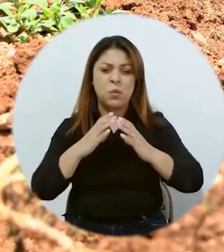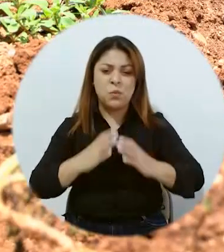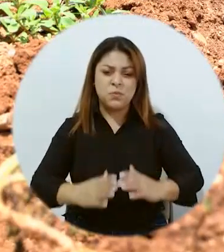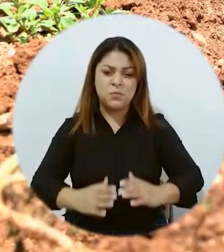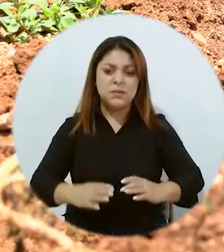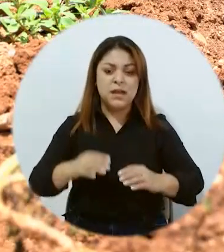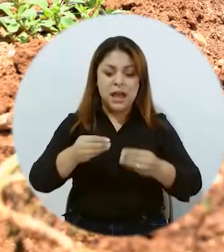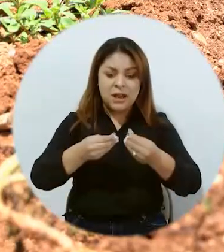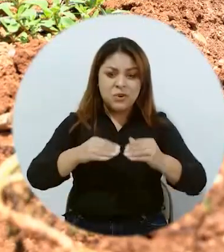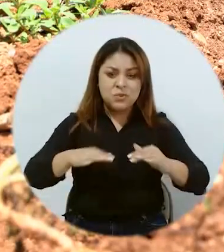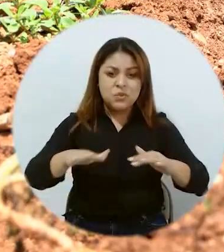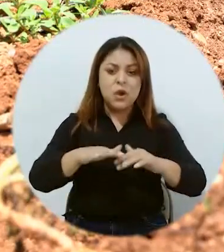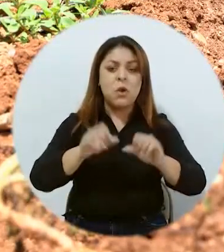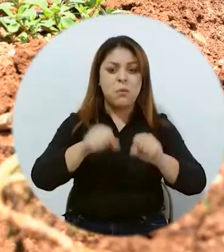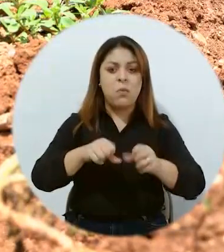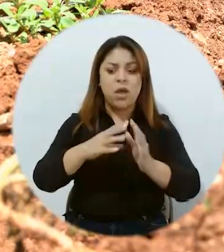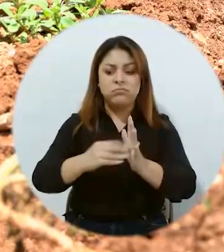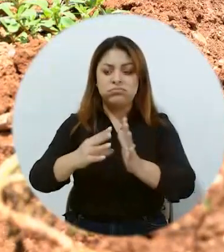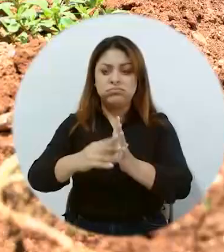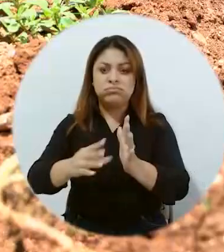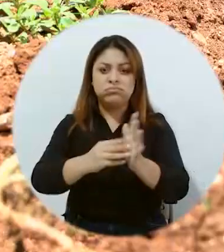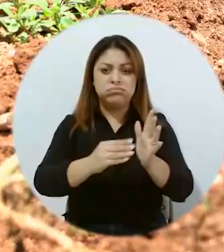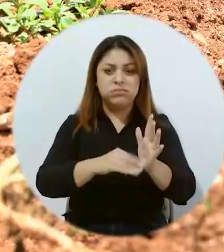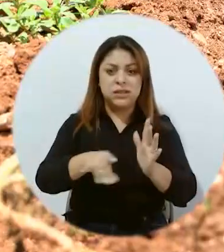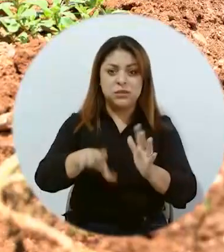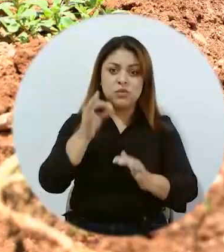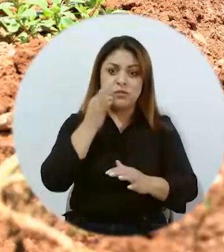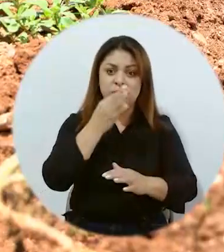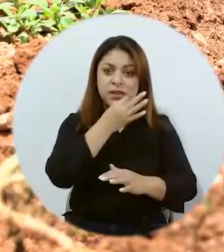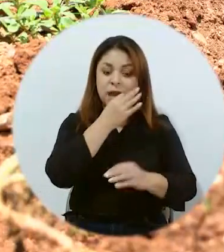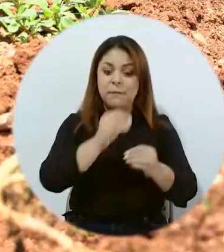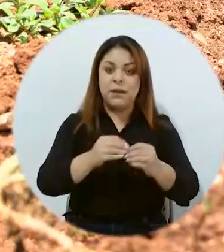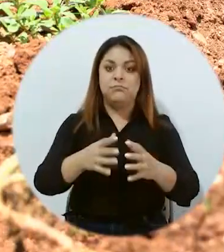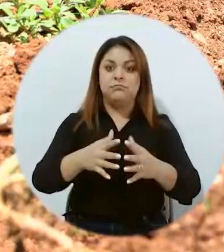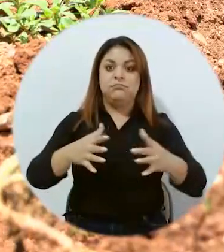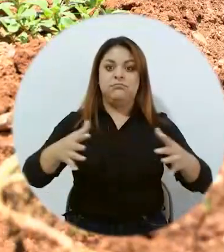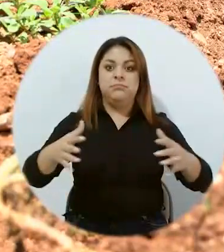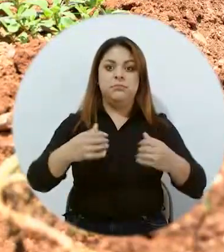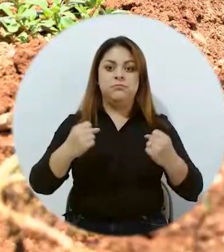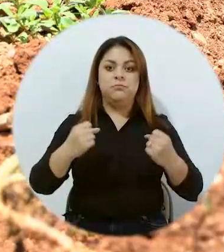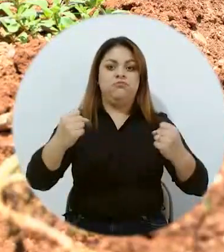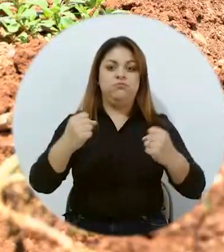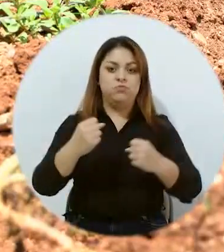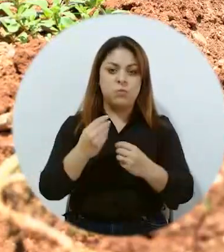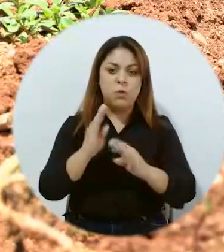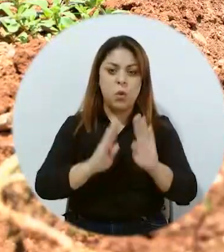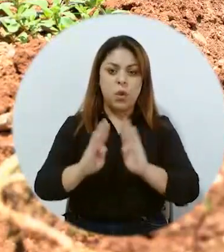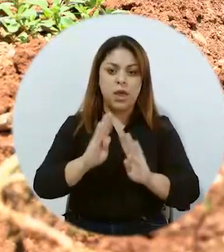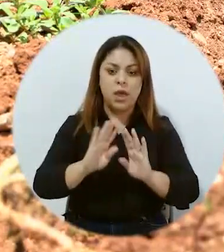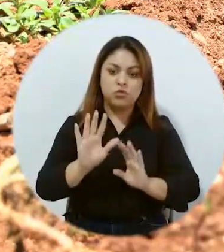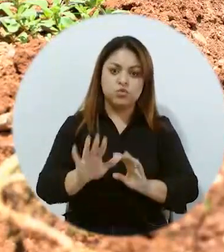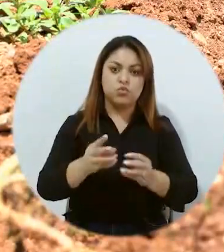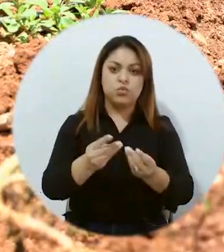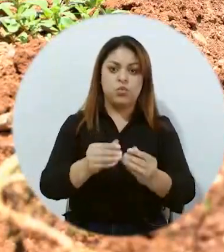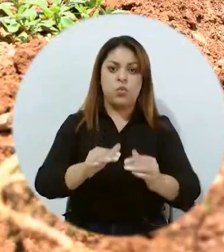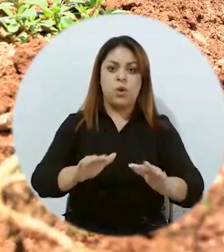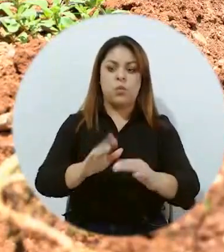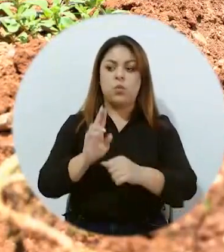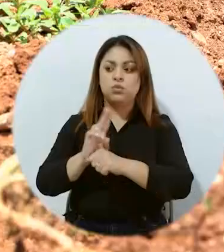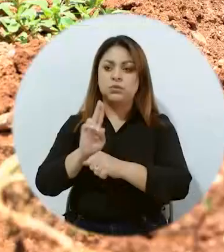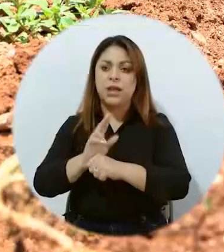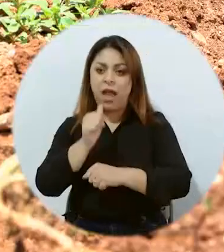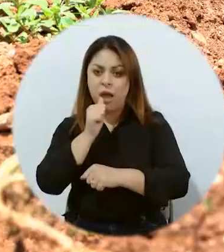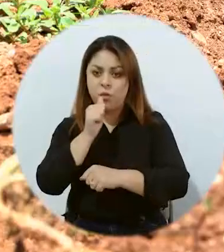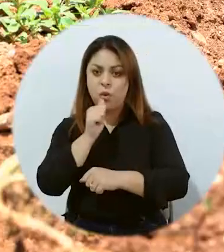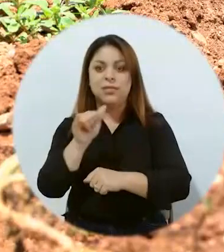veces los mismos microorganismos que están presentes en el suelo se pueden reproducir dentro de la propia finca para que aumente la actividad biológica en el